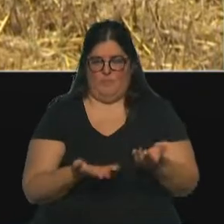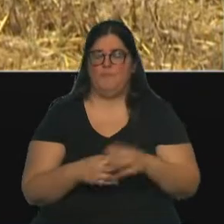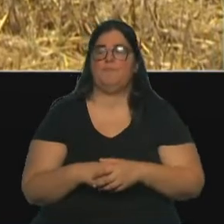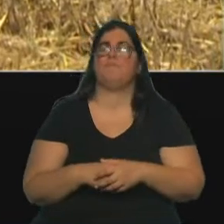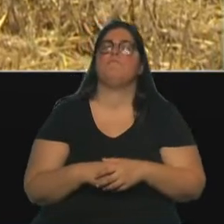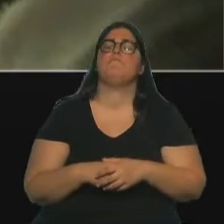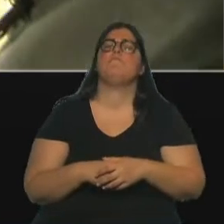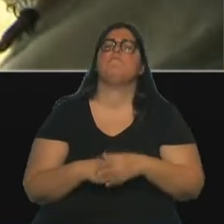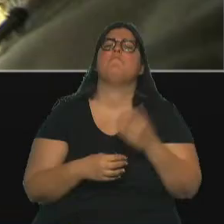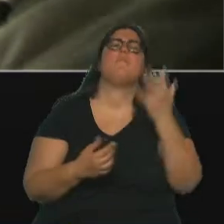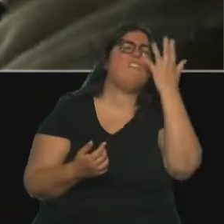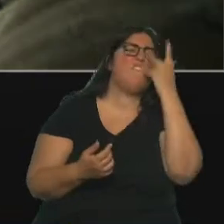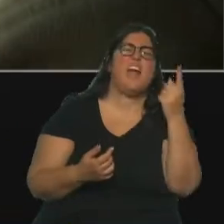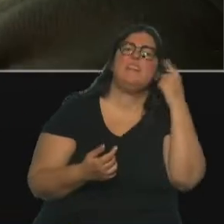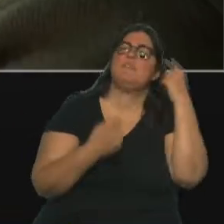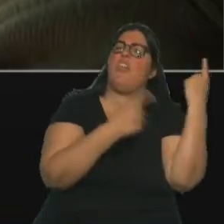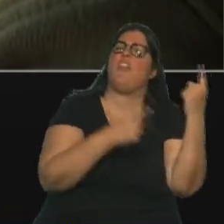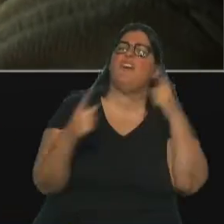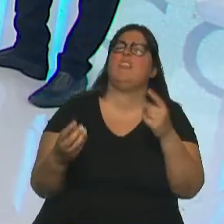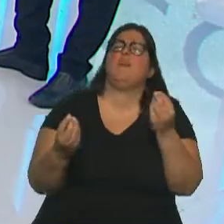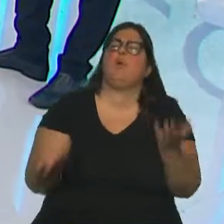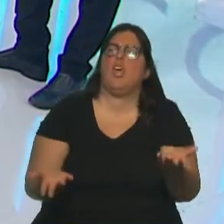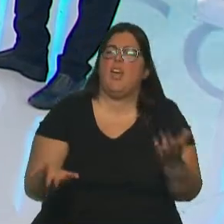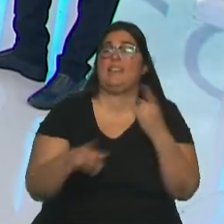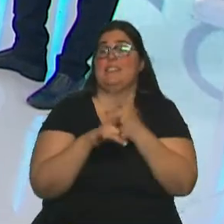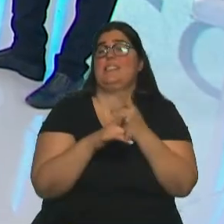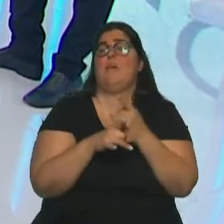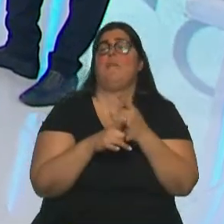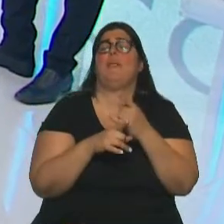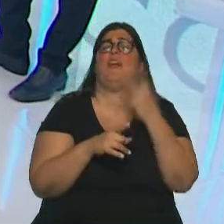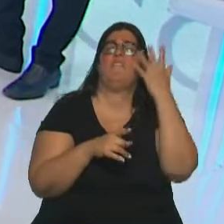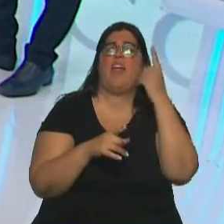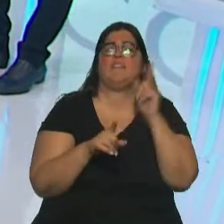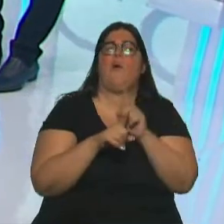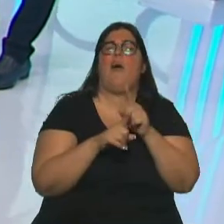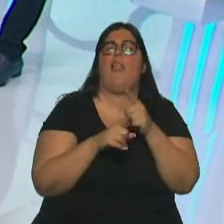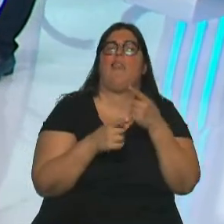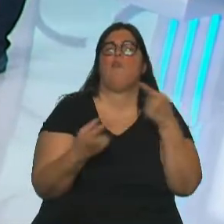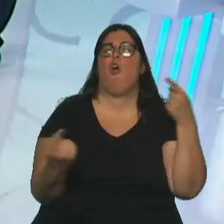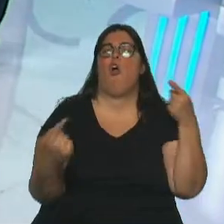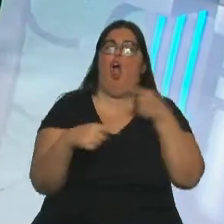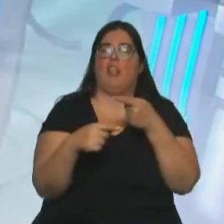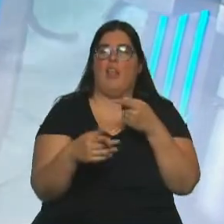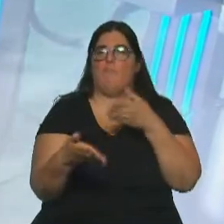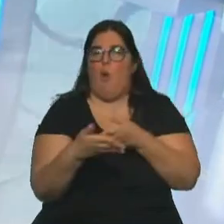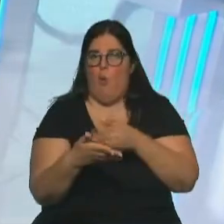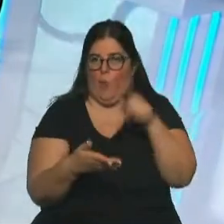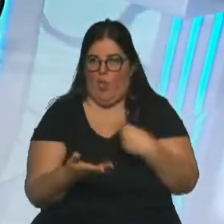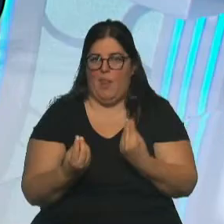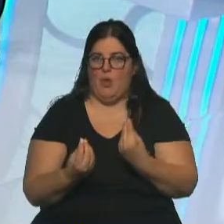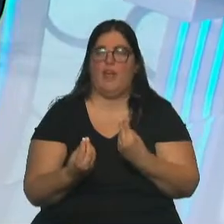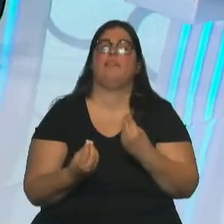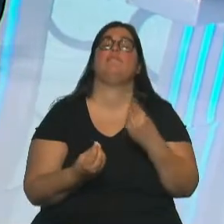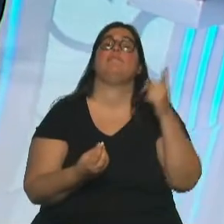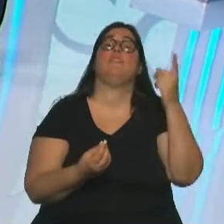¿En qué se diferencia Francia y por qué siempre termina en cierta medida torpedeando este acuerdo? Bueno, en el poder, la fuerza y la